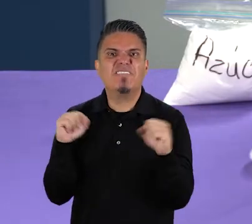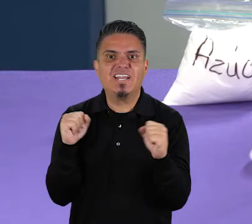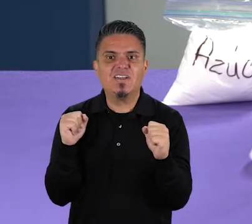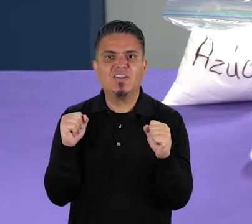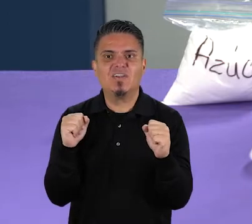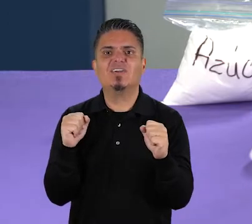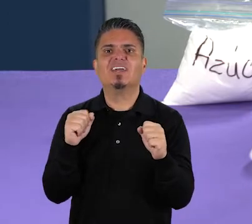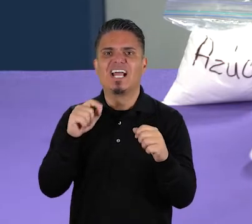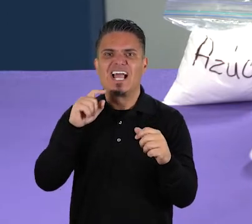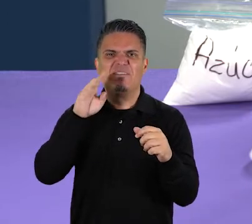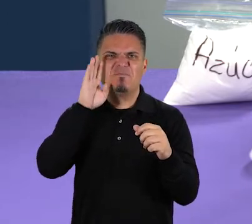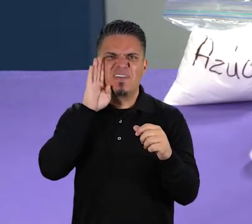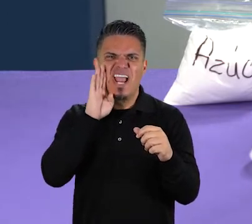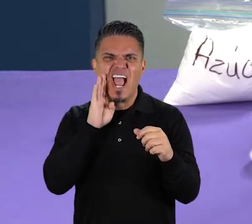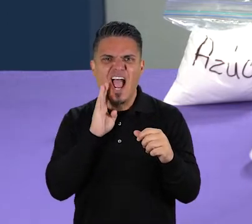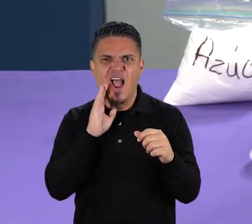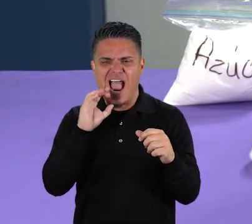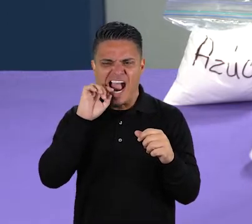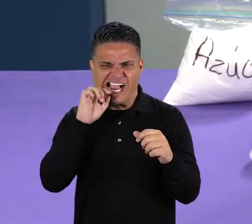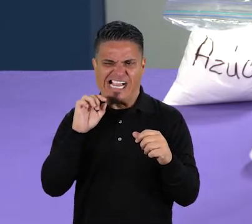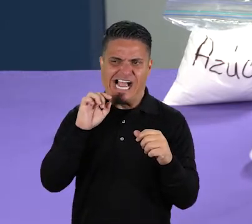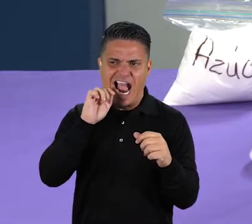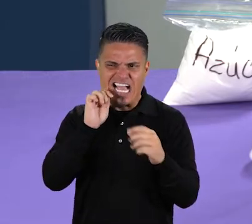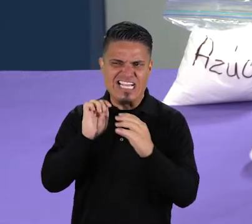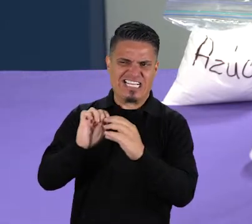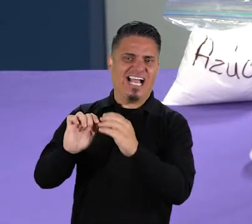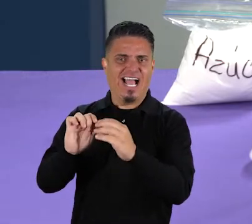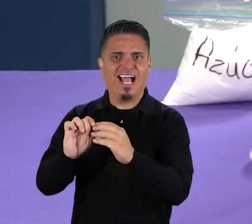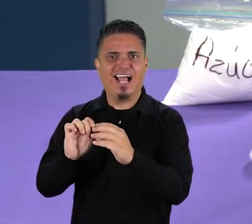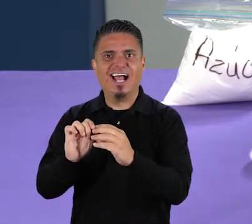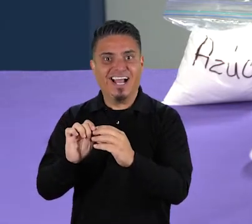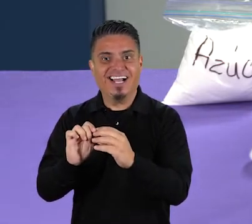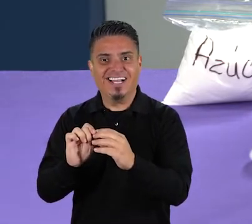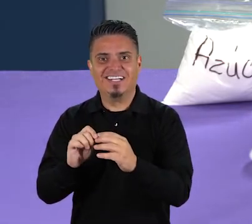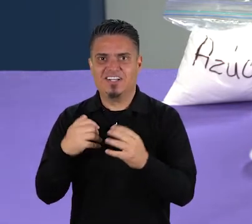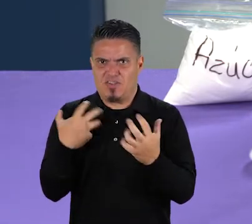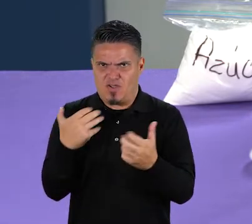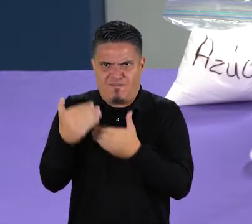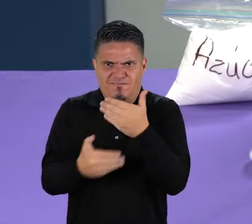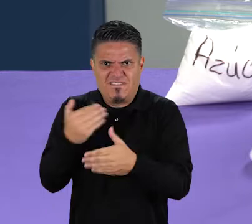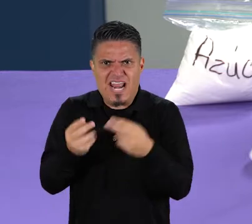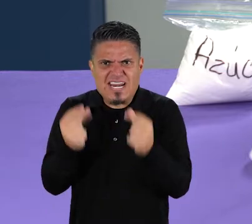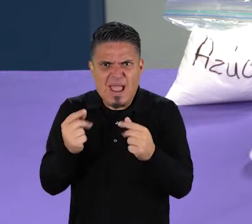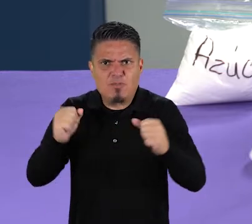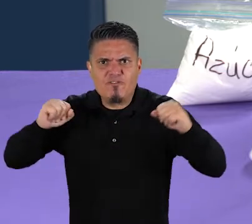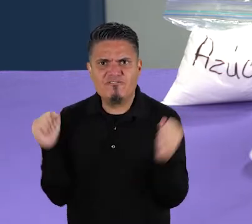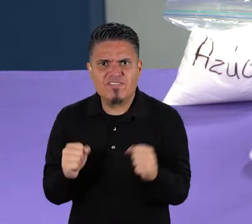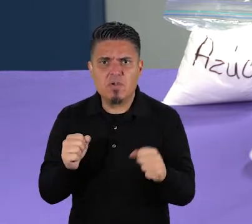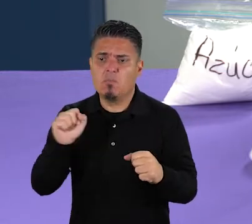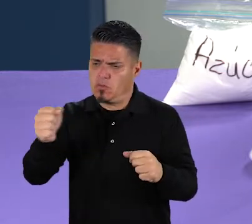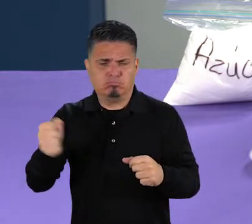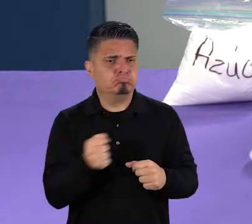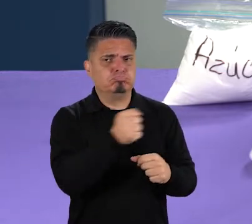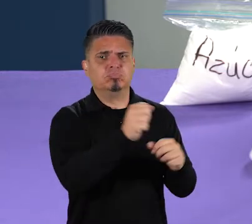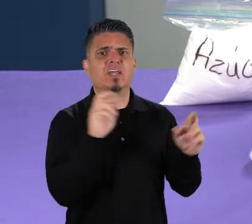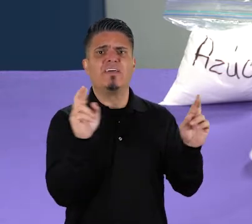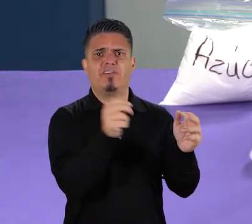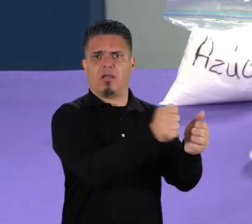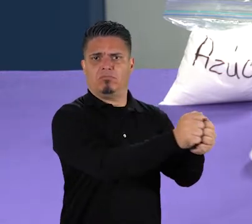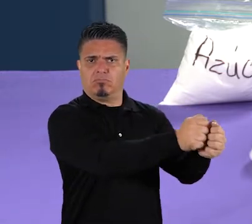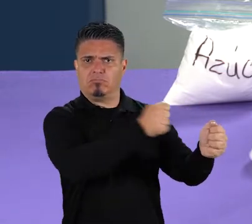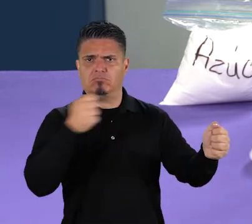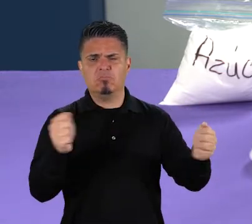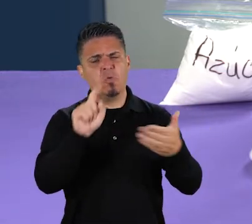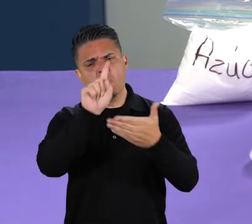debemos dejar que se enfríe completamente el caramelo, y si queremos que este proceso sea más rápido,